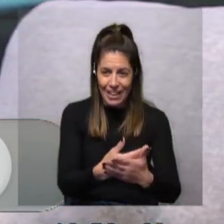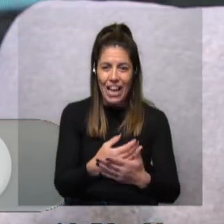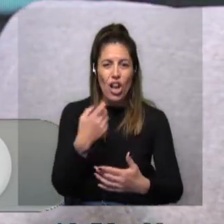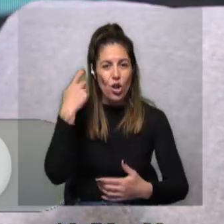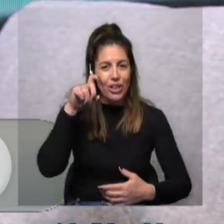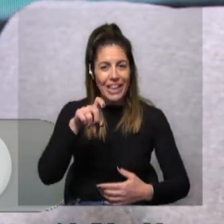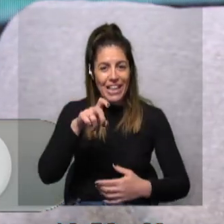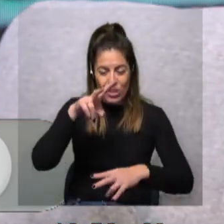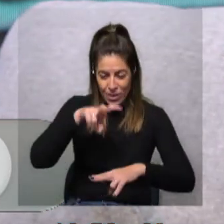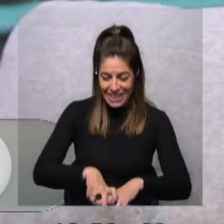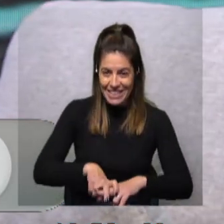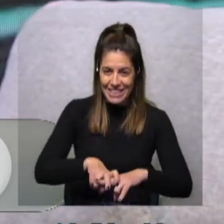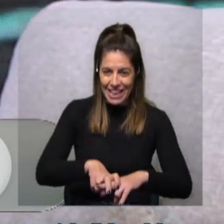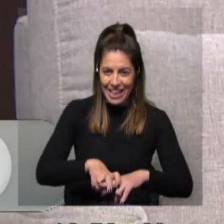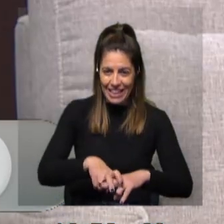en una silla que gire